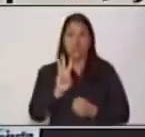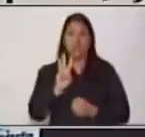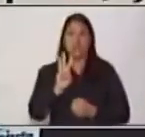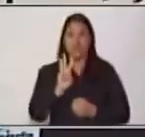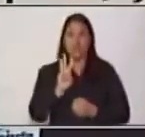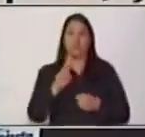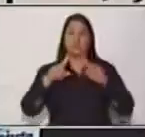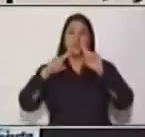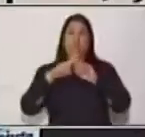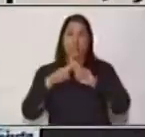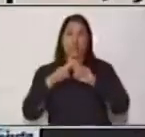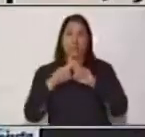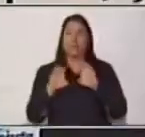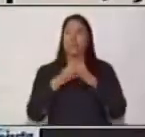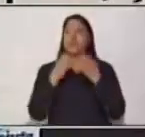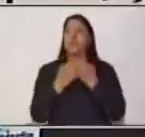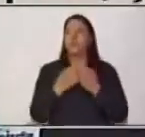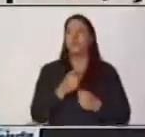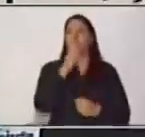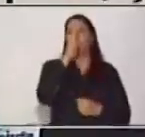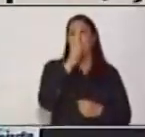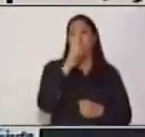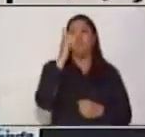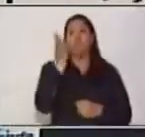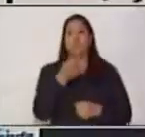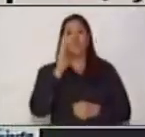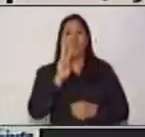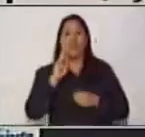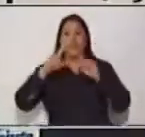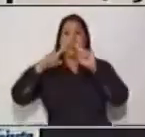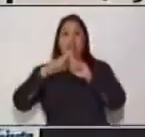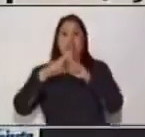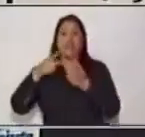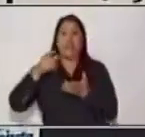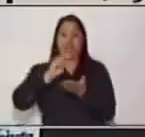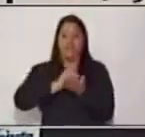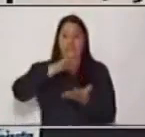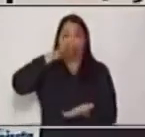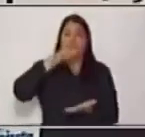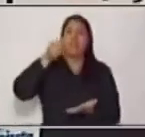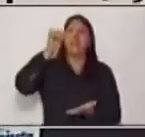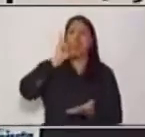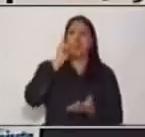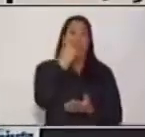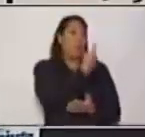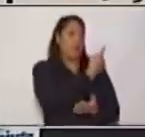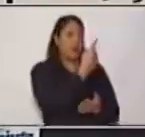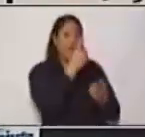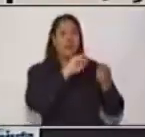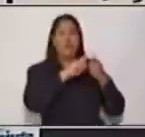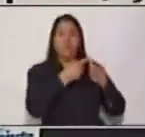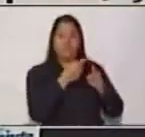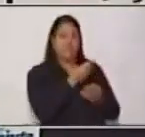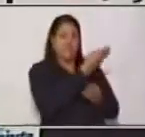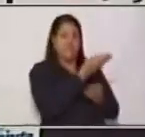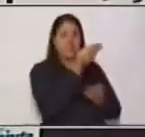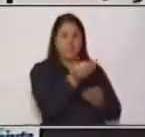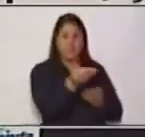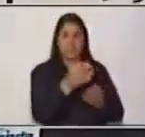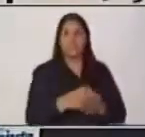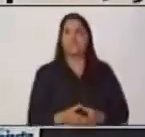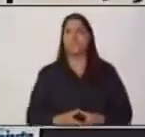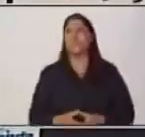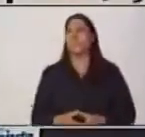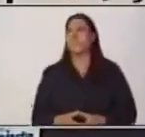1/3 de X litros de jugo para cada amigo va a tener que repartir. En este